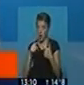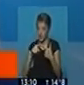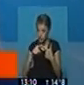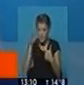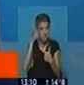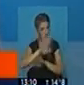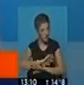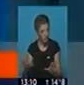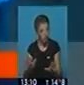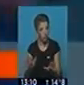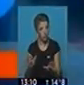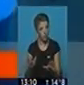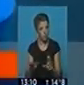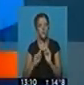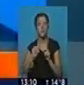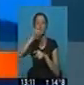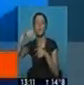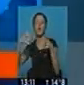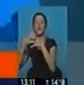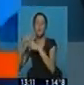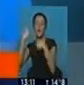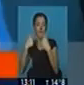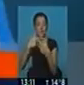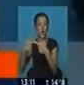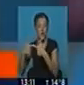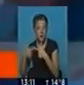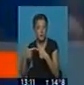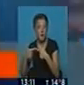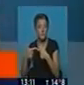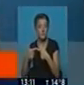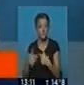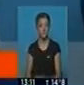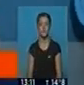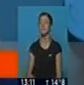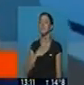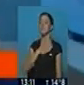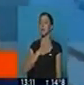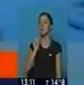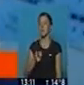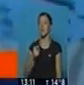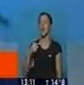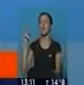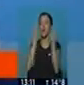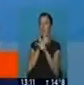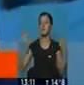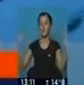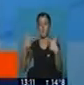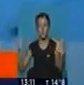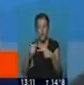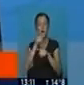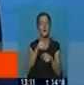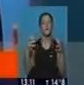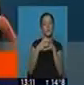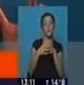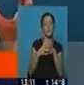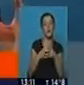haya que grupos armados de toda naturaleza, y parte del riesgo, yo creo, de los enfrentamientos armados no es una guerra civil de